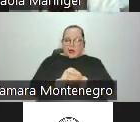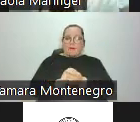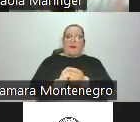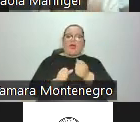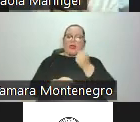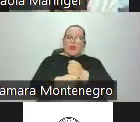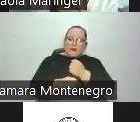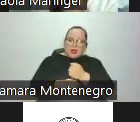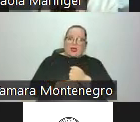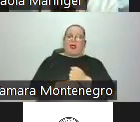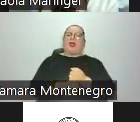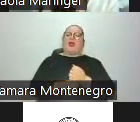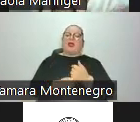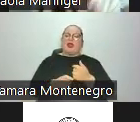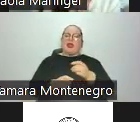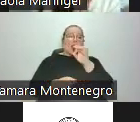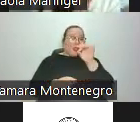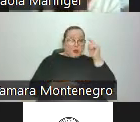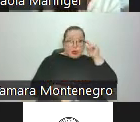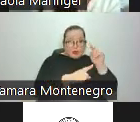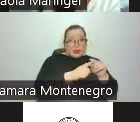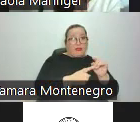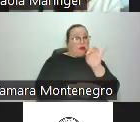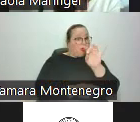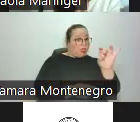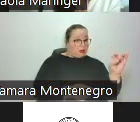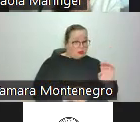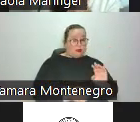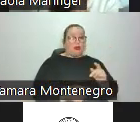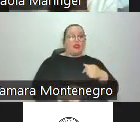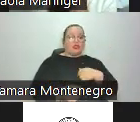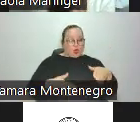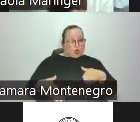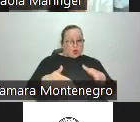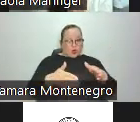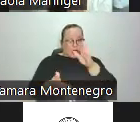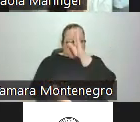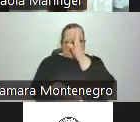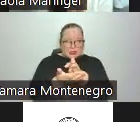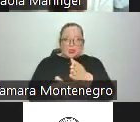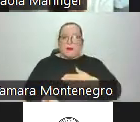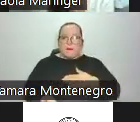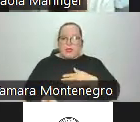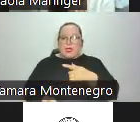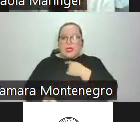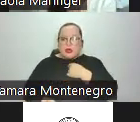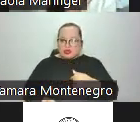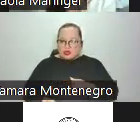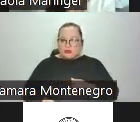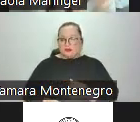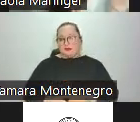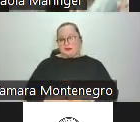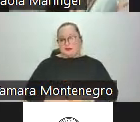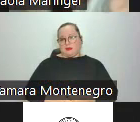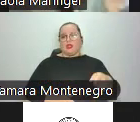acuerdo a nuestros objetivos personales. Nosotros hacemos nuestra ruta y tomamos las decisiones que queremos.